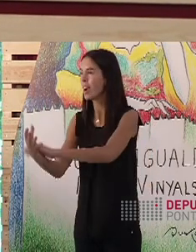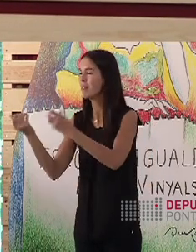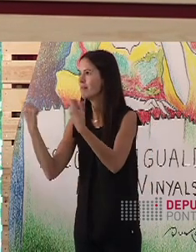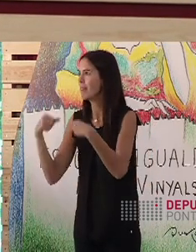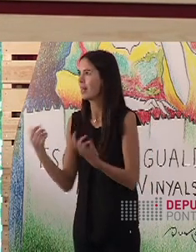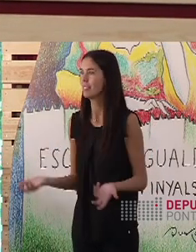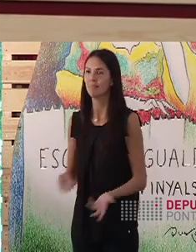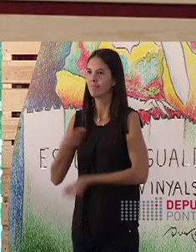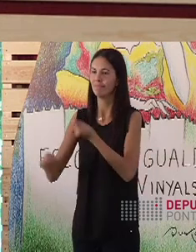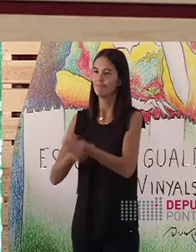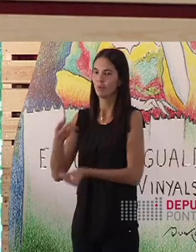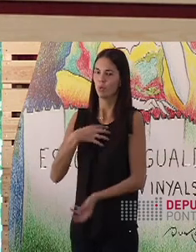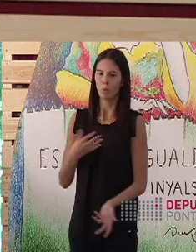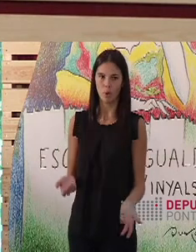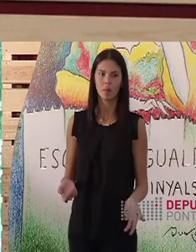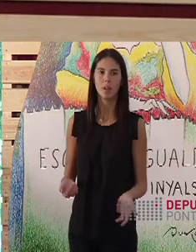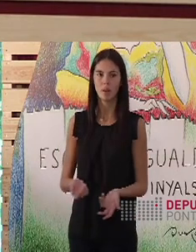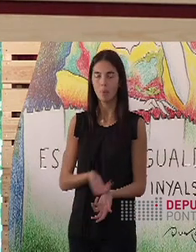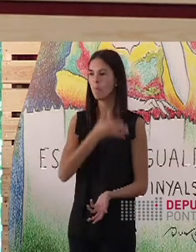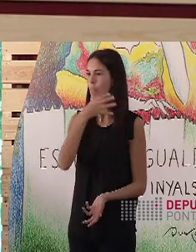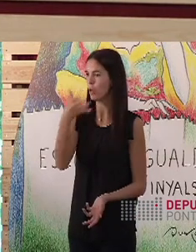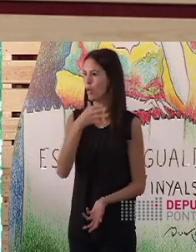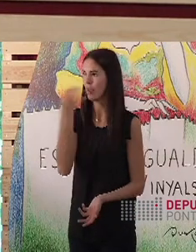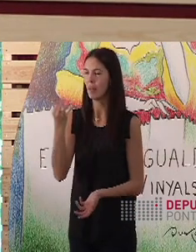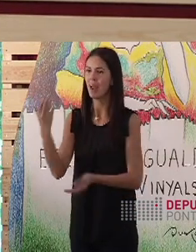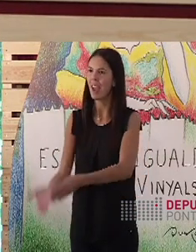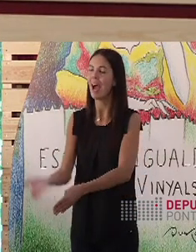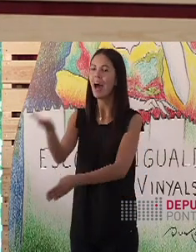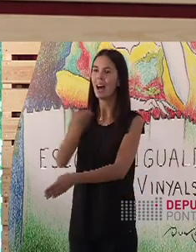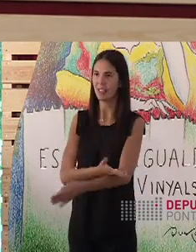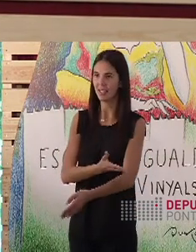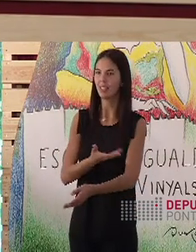desa maneira e non doutra. Para iso ten que estar xa preconcebido,